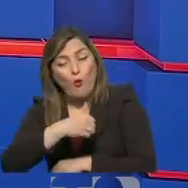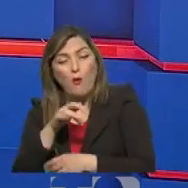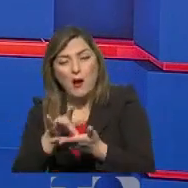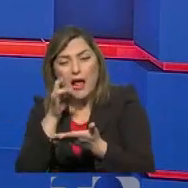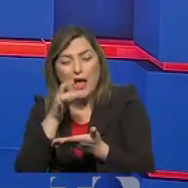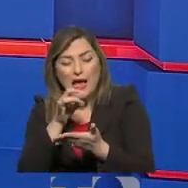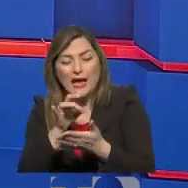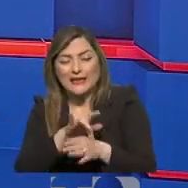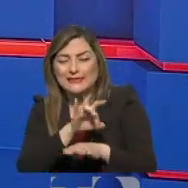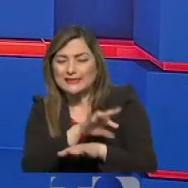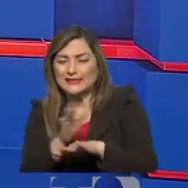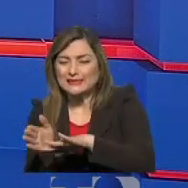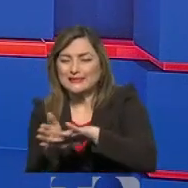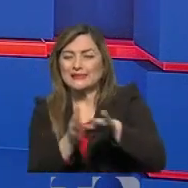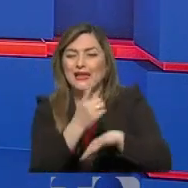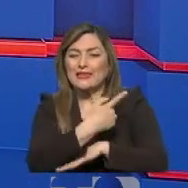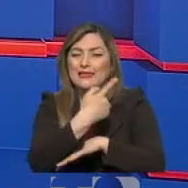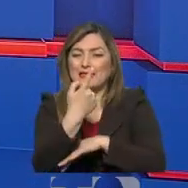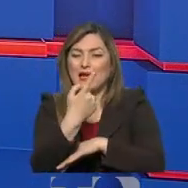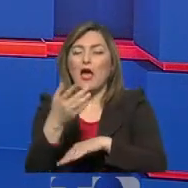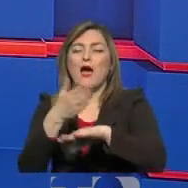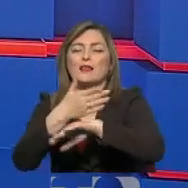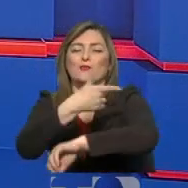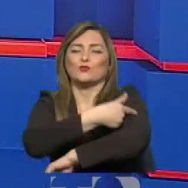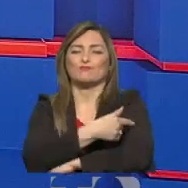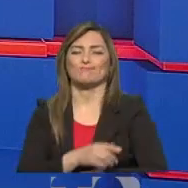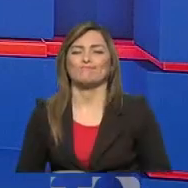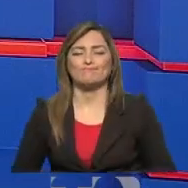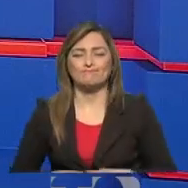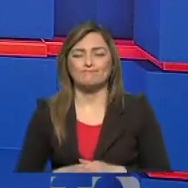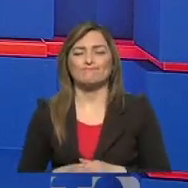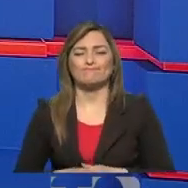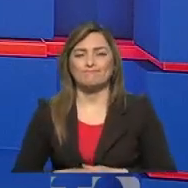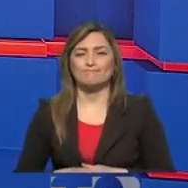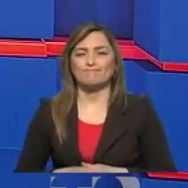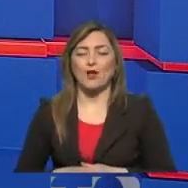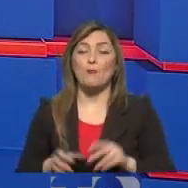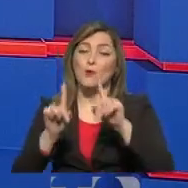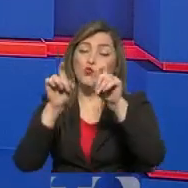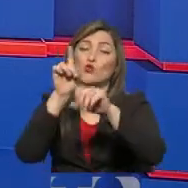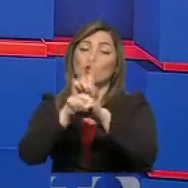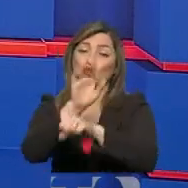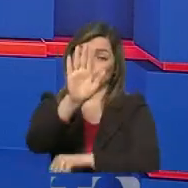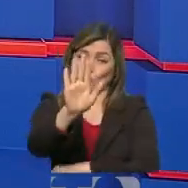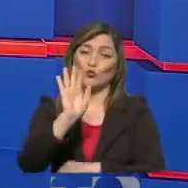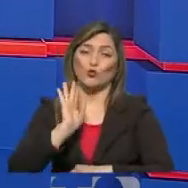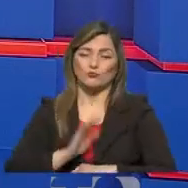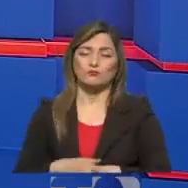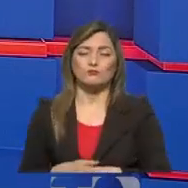tomar Metrotexate por un par de días antes de ponerse la vacuna. Esto consúltelo con su médico de cabecera